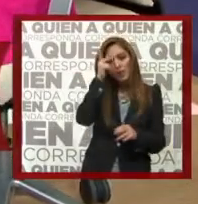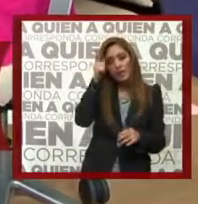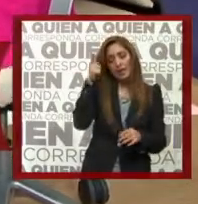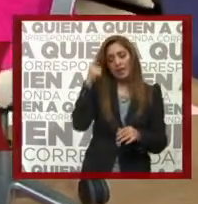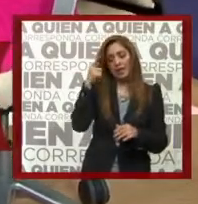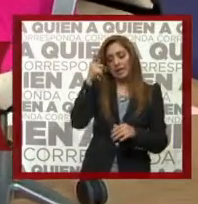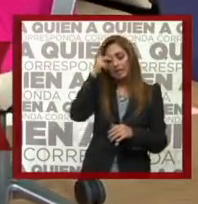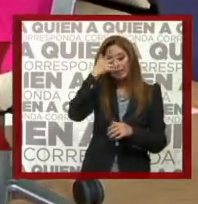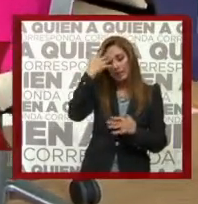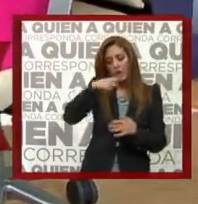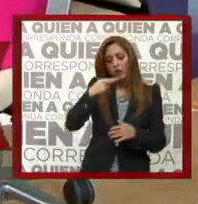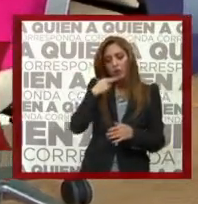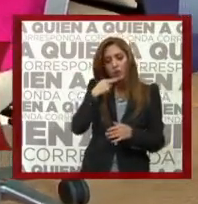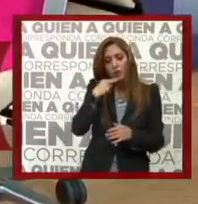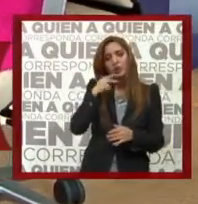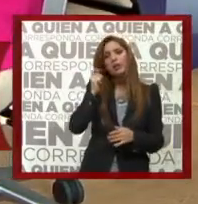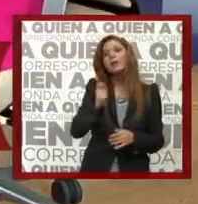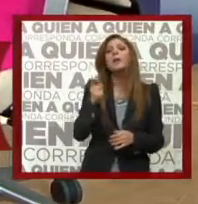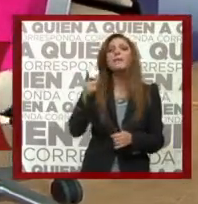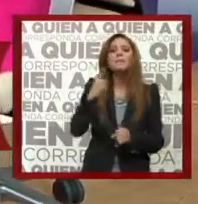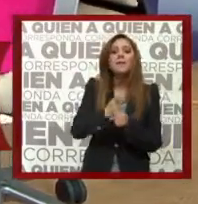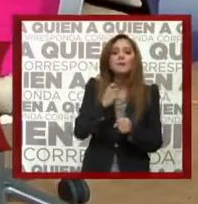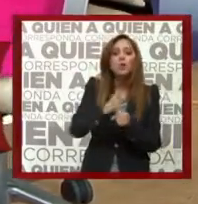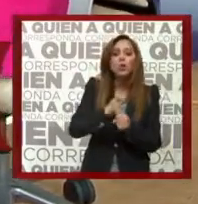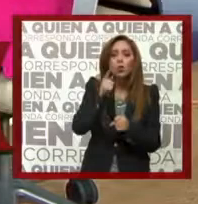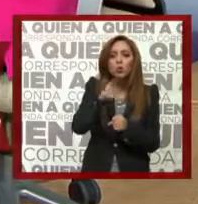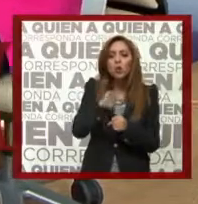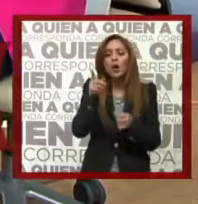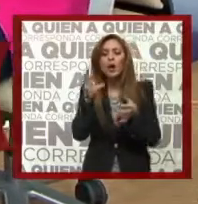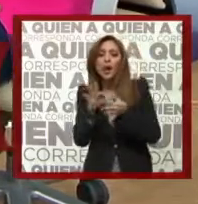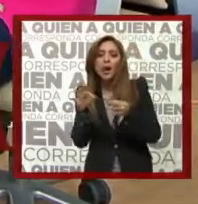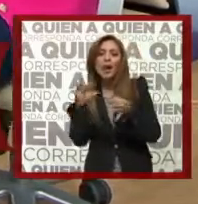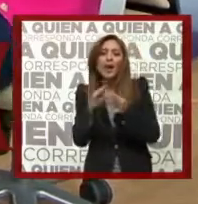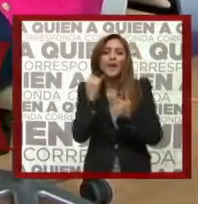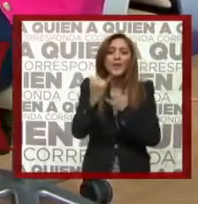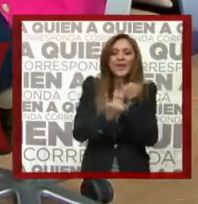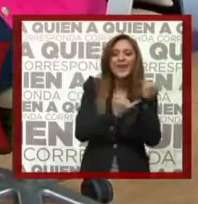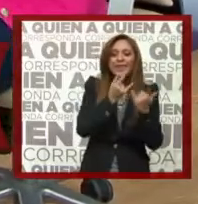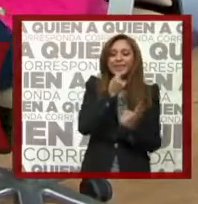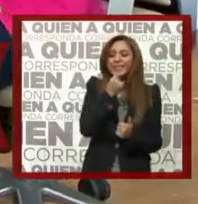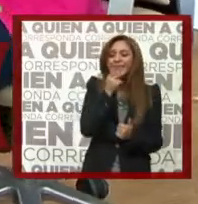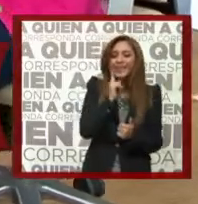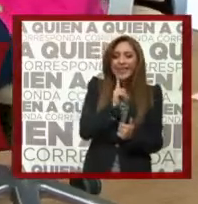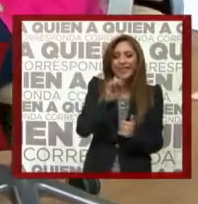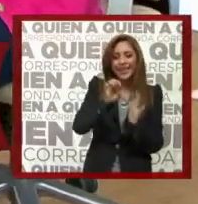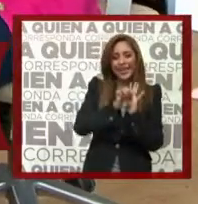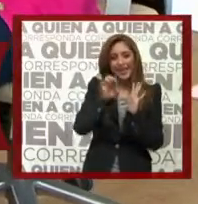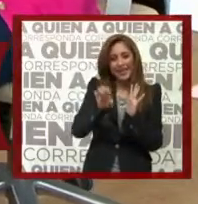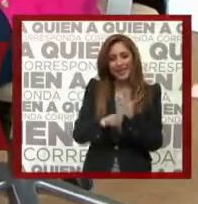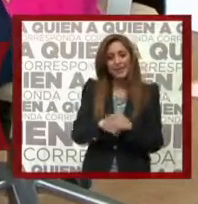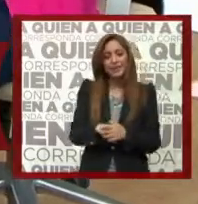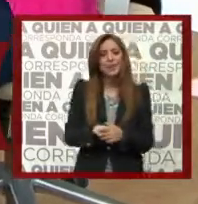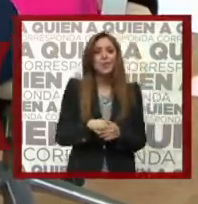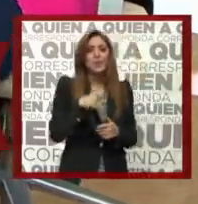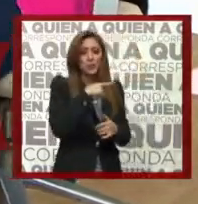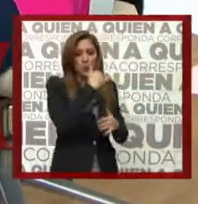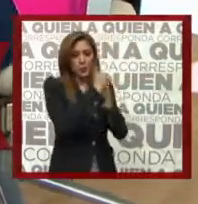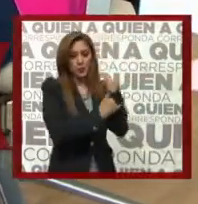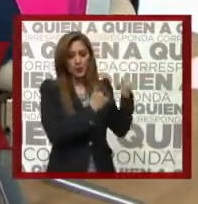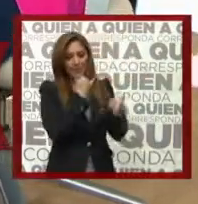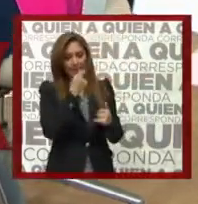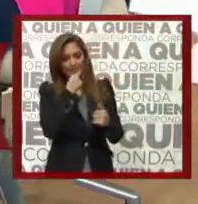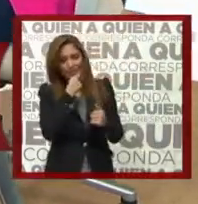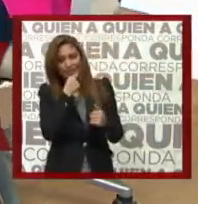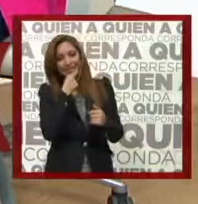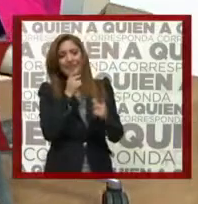juguetes. Entonces, primero tienes que entrar en empatía con la niña. Si tú vas con un juez... Vas a ser migas con la niña, la psicóloga va a